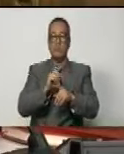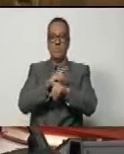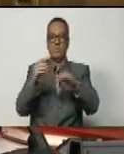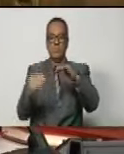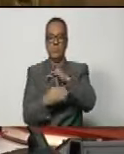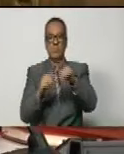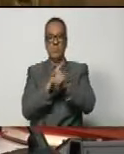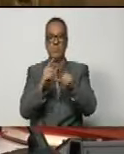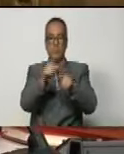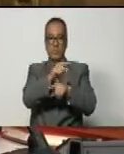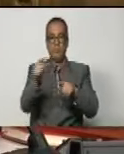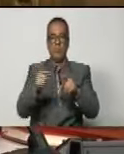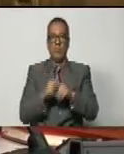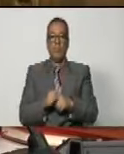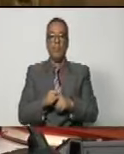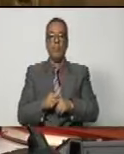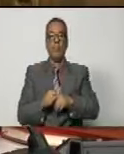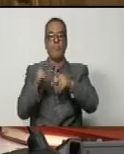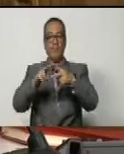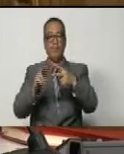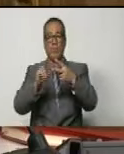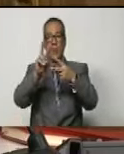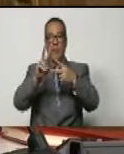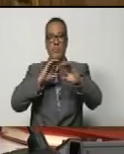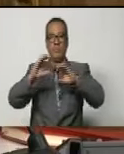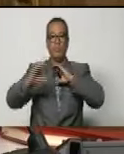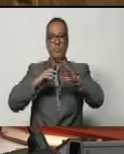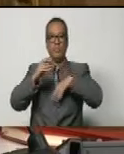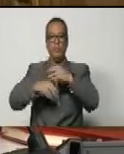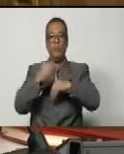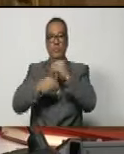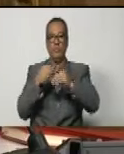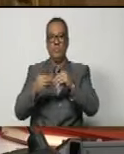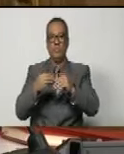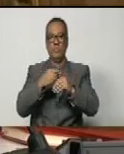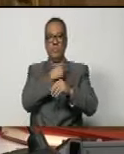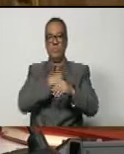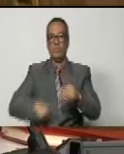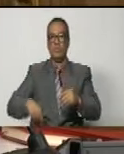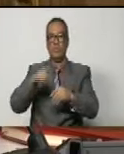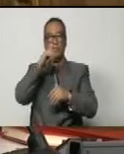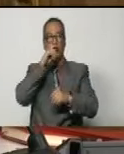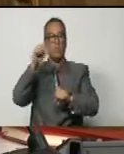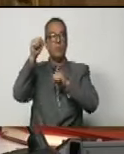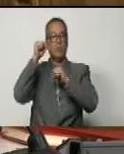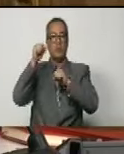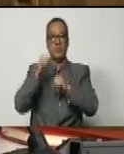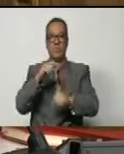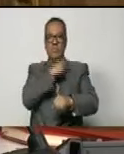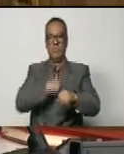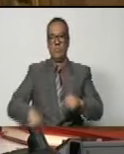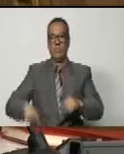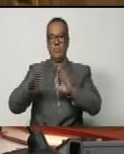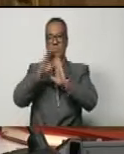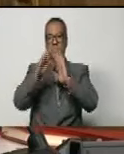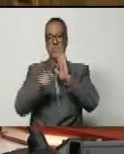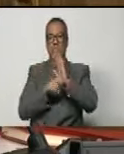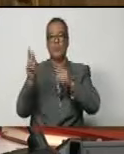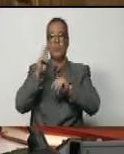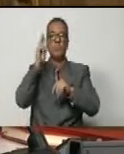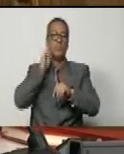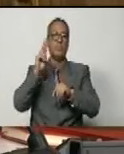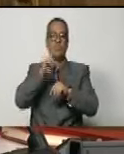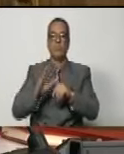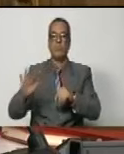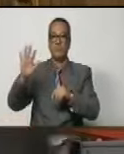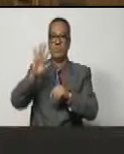incorporar a sus suplentes respectivos. Segundo, comunicación suscrita por el ciudadano Nicolás Maduro Moros, presidente constitucional de la